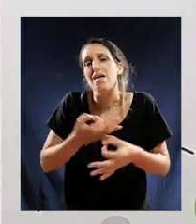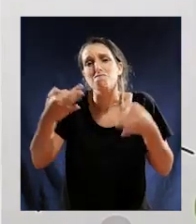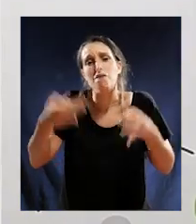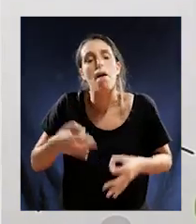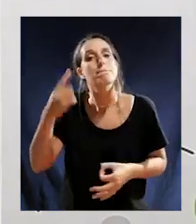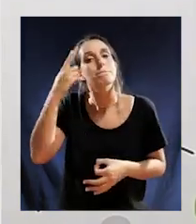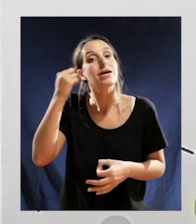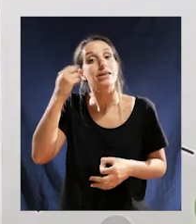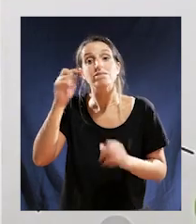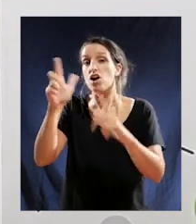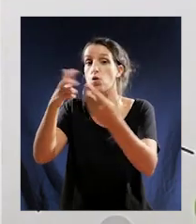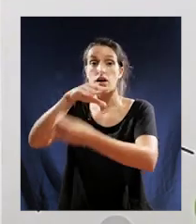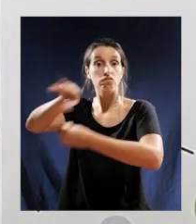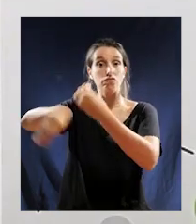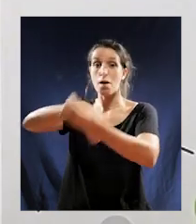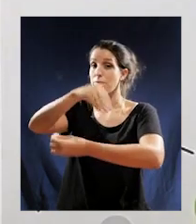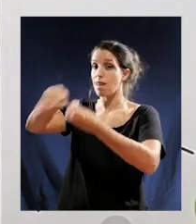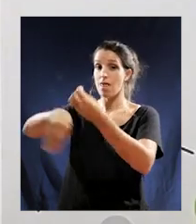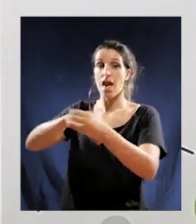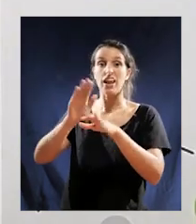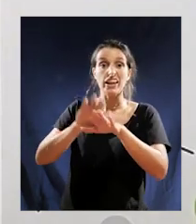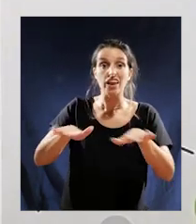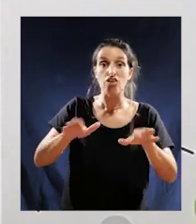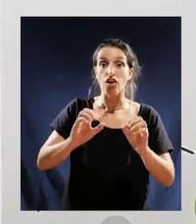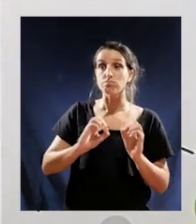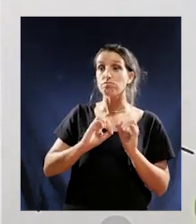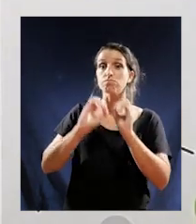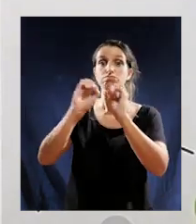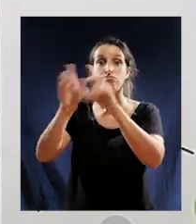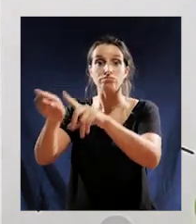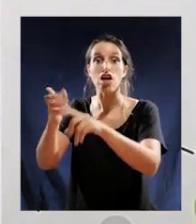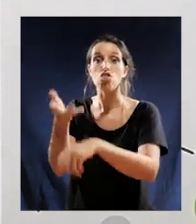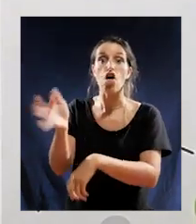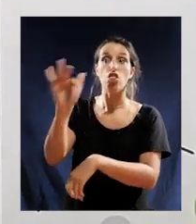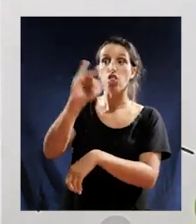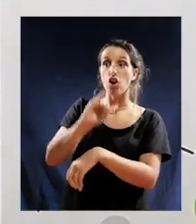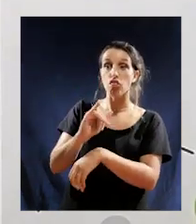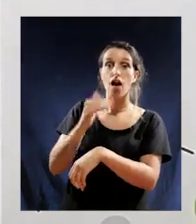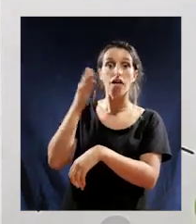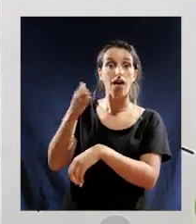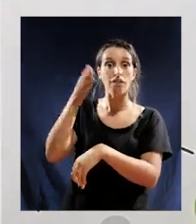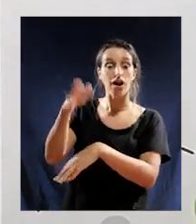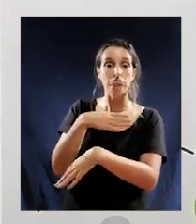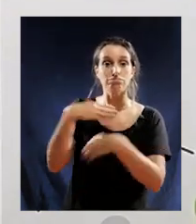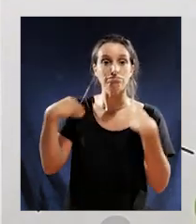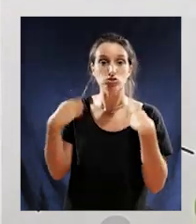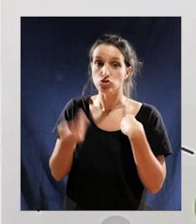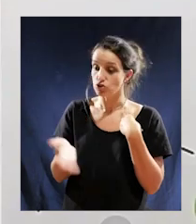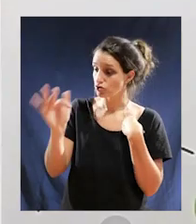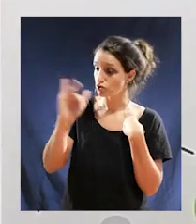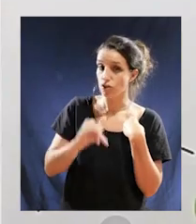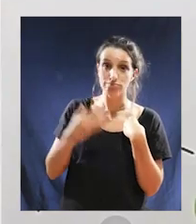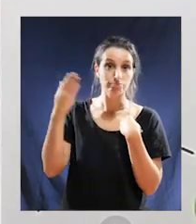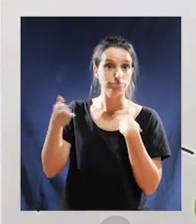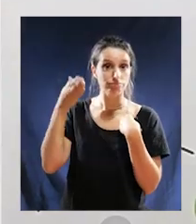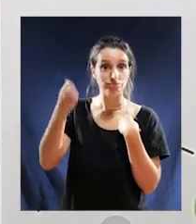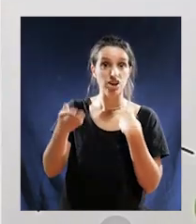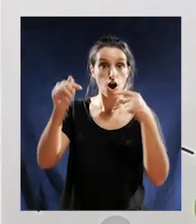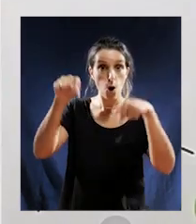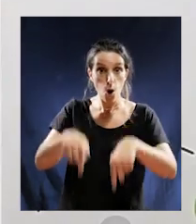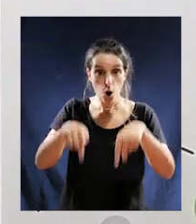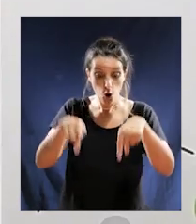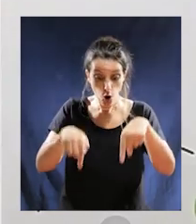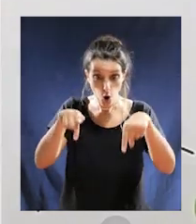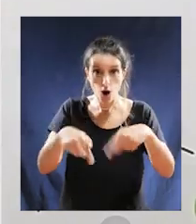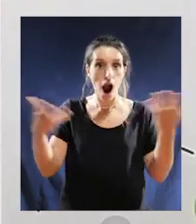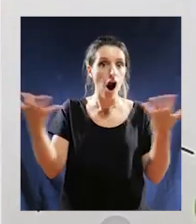que viven los niños y los adolescentes todos los días del año lectivo hoy eso está estamos privados de eso y